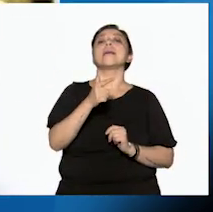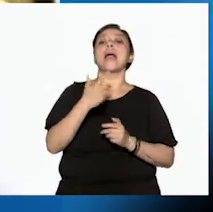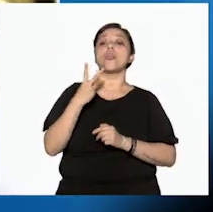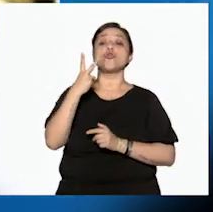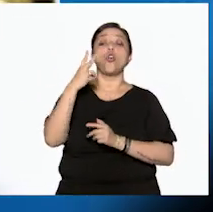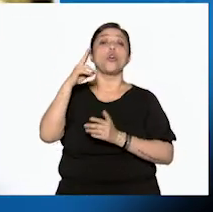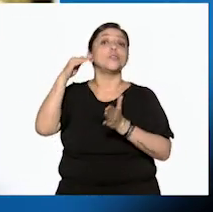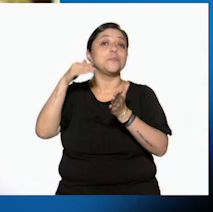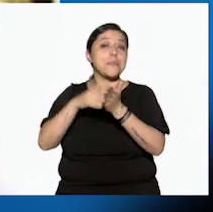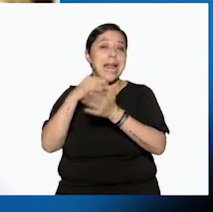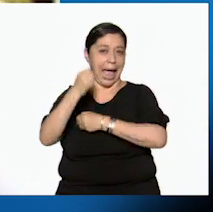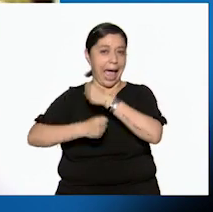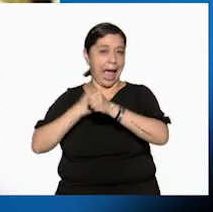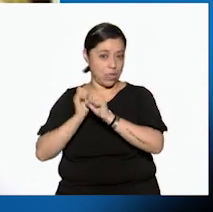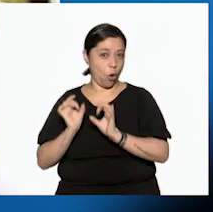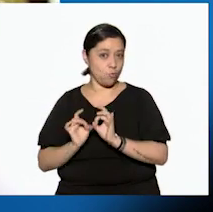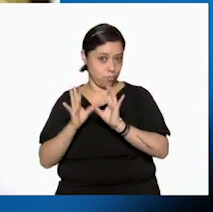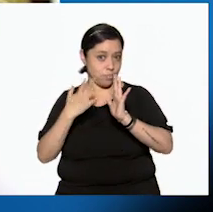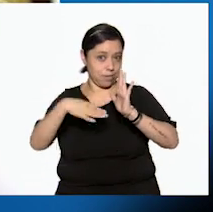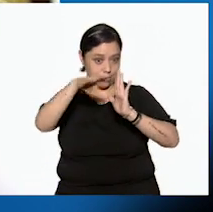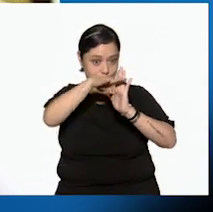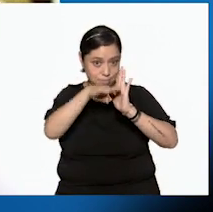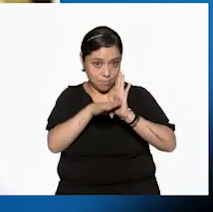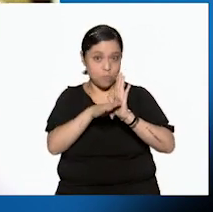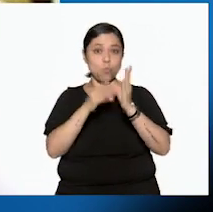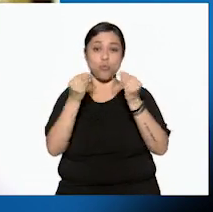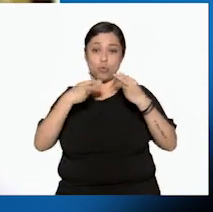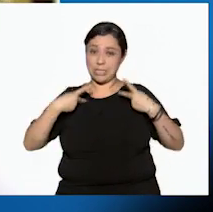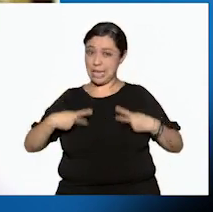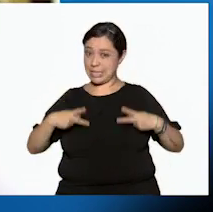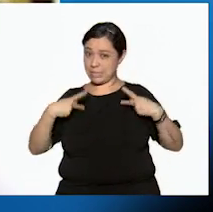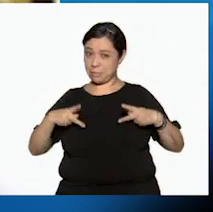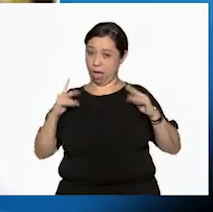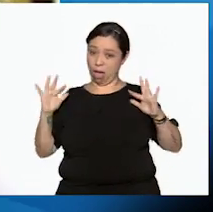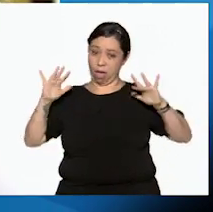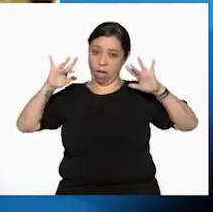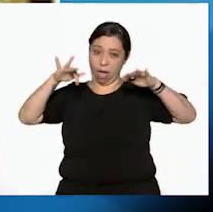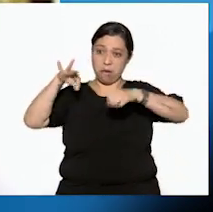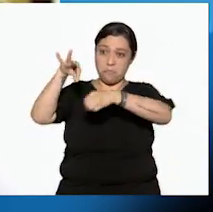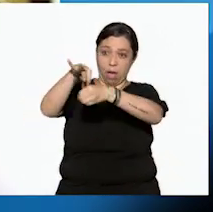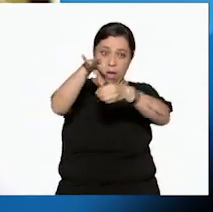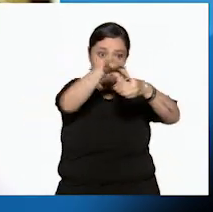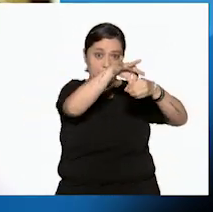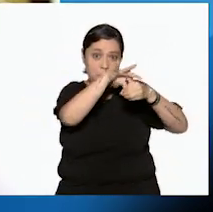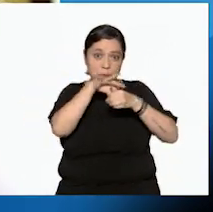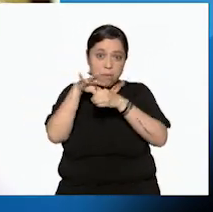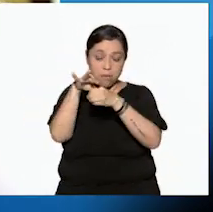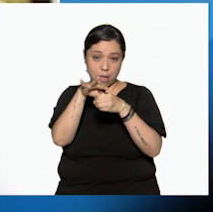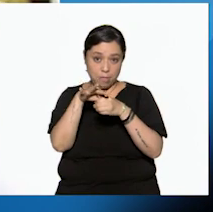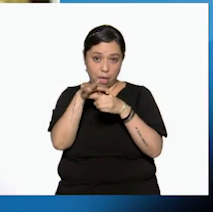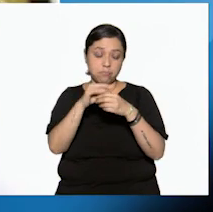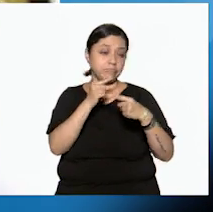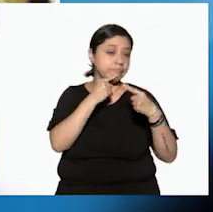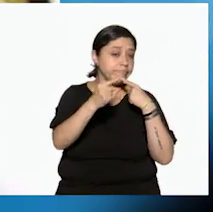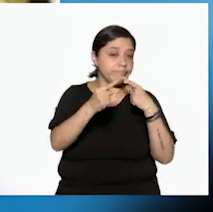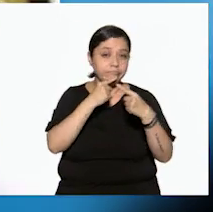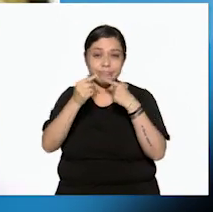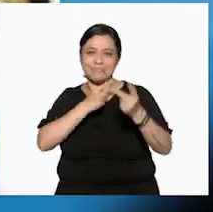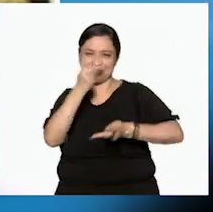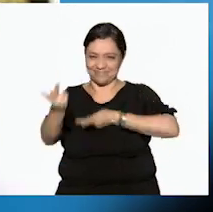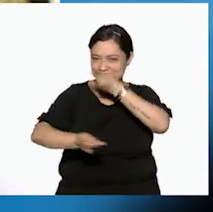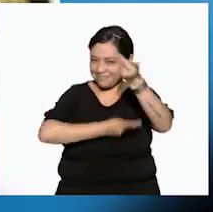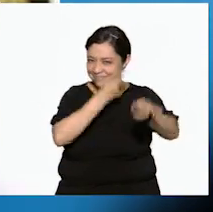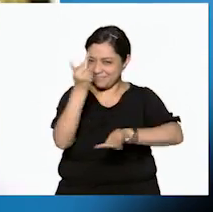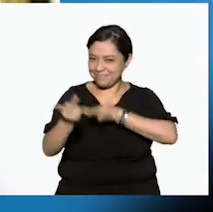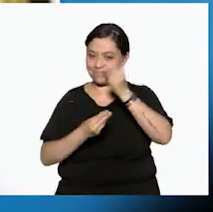2000, cuando millones de mexicanos fueron a las urnas e hicieron realidad sus deseos. De acuerdo a los resultados de nuestras encuestas,